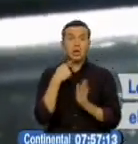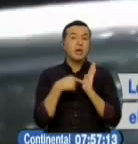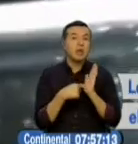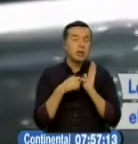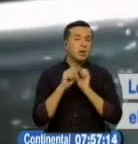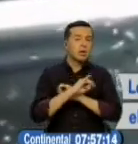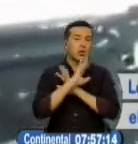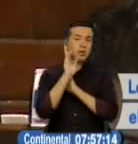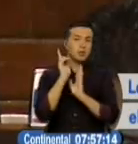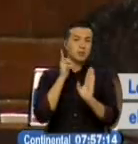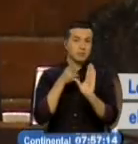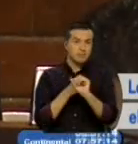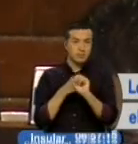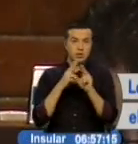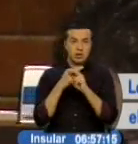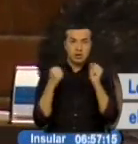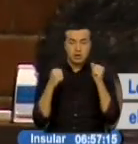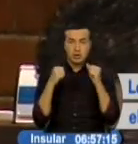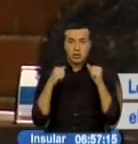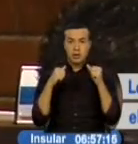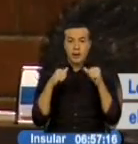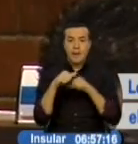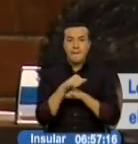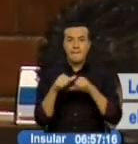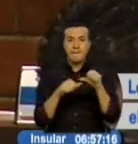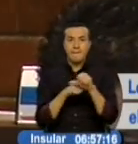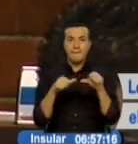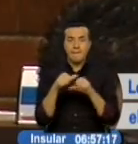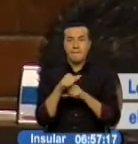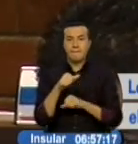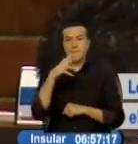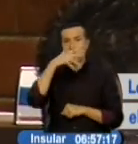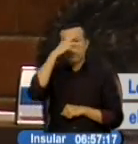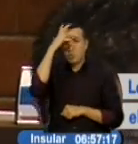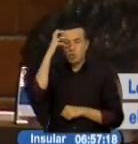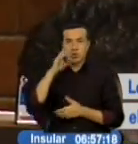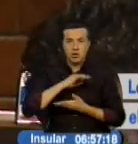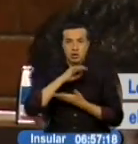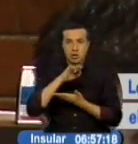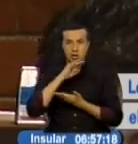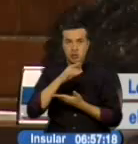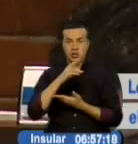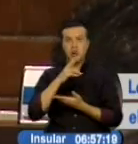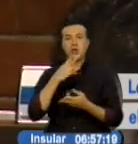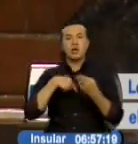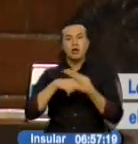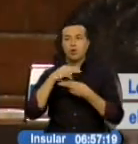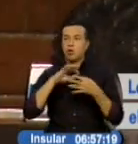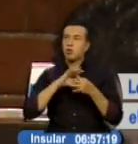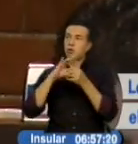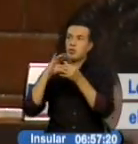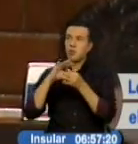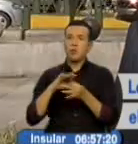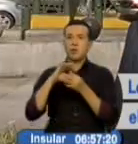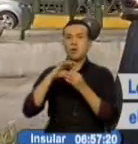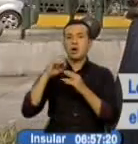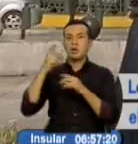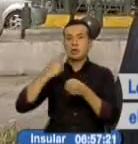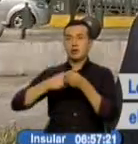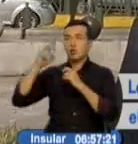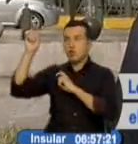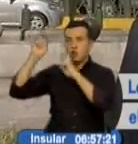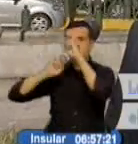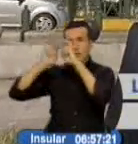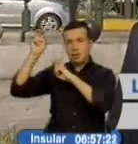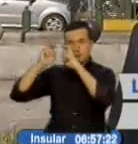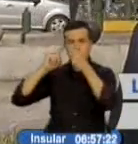claro de la participación del ex asesor de Mauricio Rodas como delegado en las negociaciones del proyecto Quito Cables y Guayasamín. Asistía